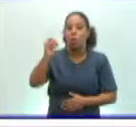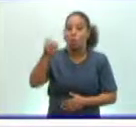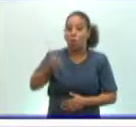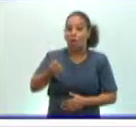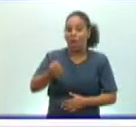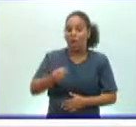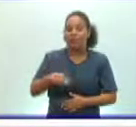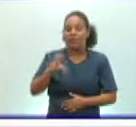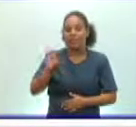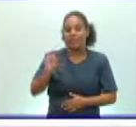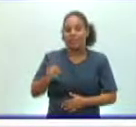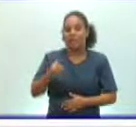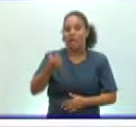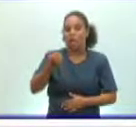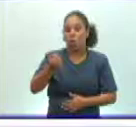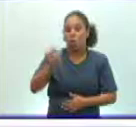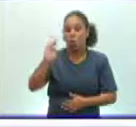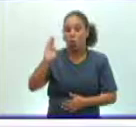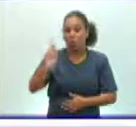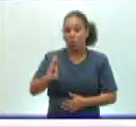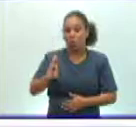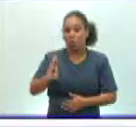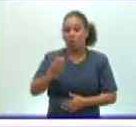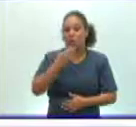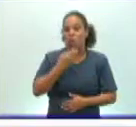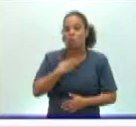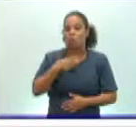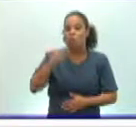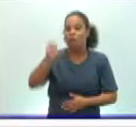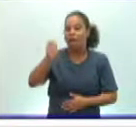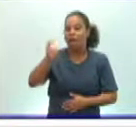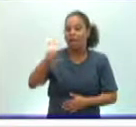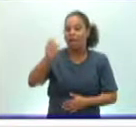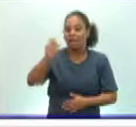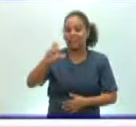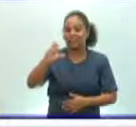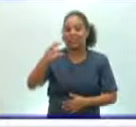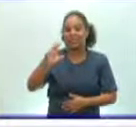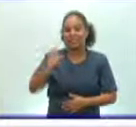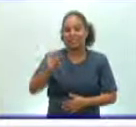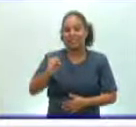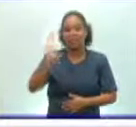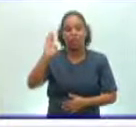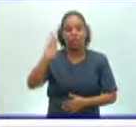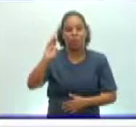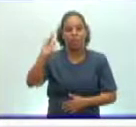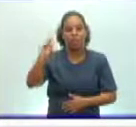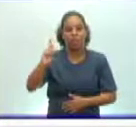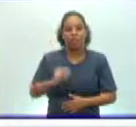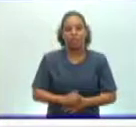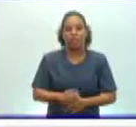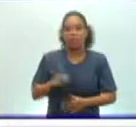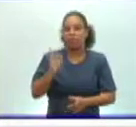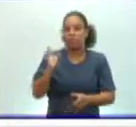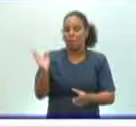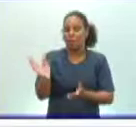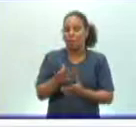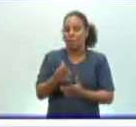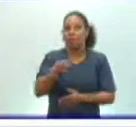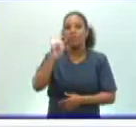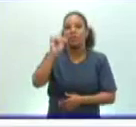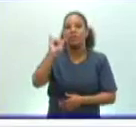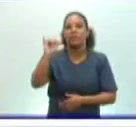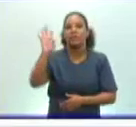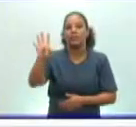OB como AC es a BD. Fíjate que esto te aparece en la página